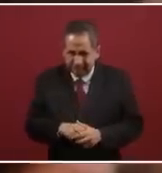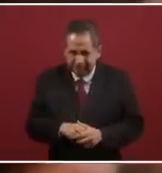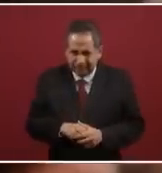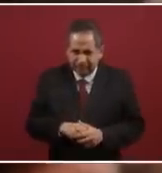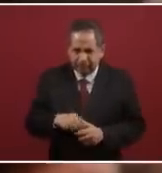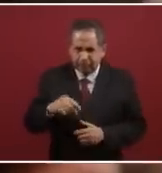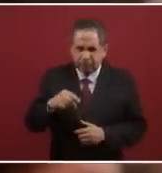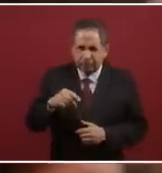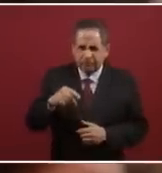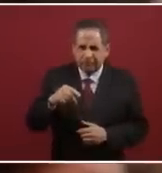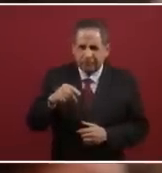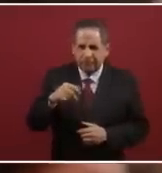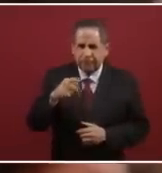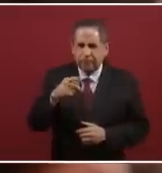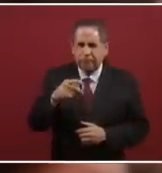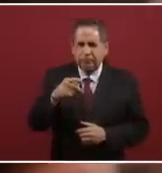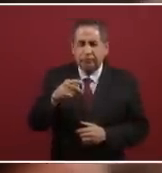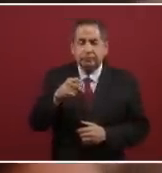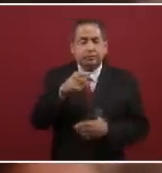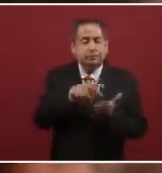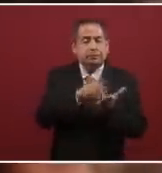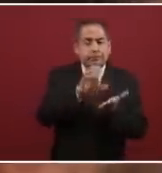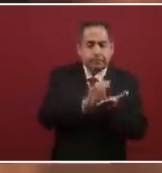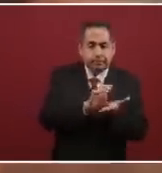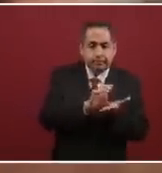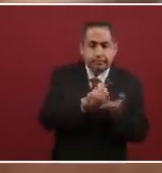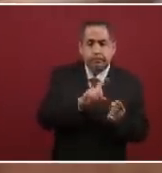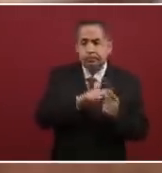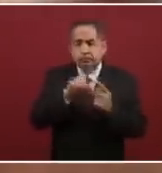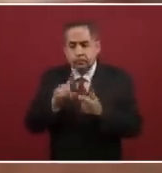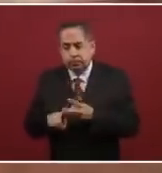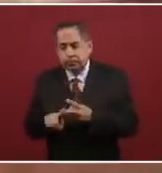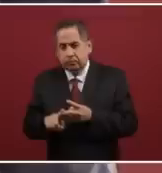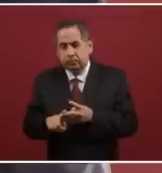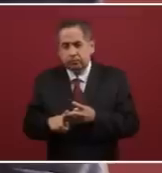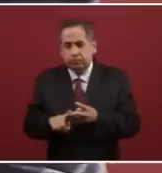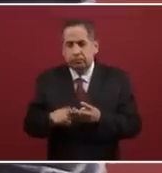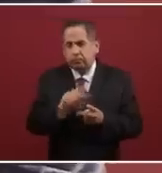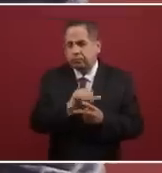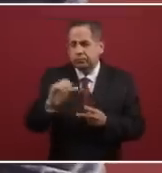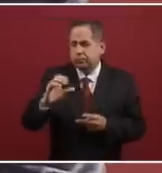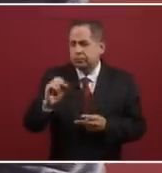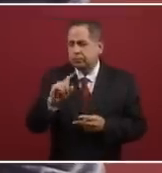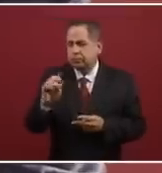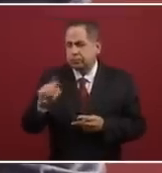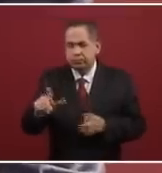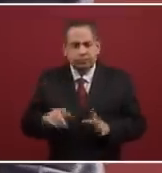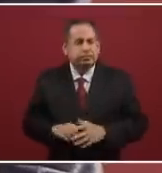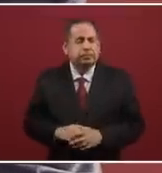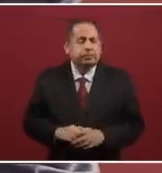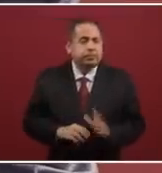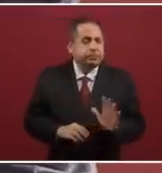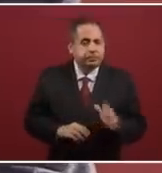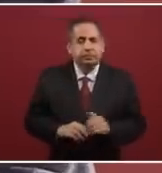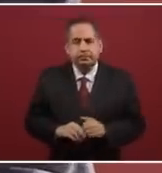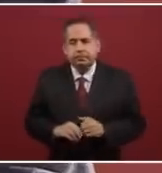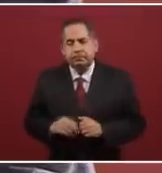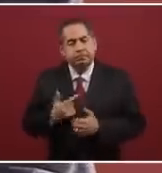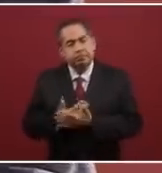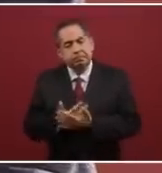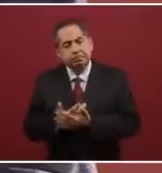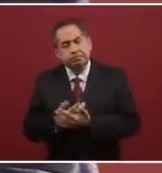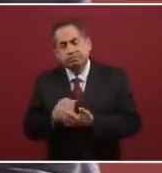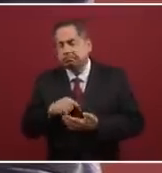Puerto Playa del Carmen. Playa del Carmen. De Playa del Carmen a Cozumel. Y estábamos ahí en el terminal